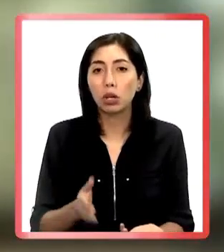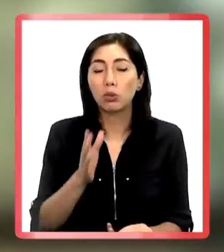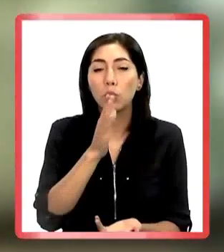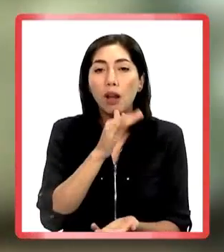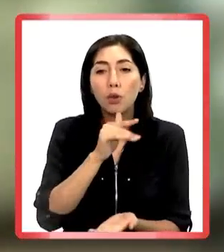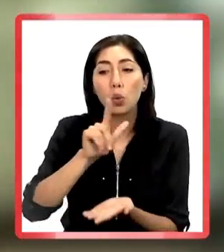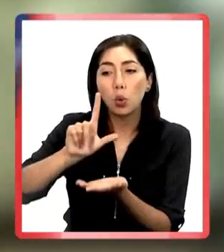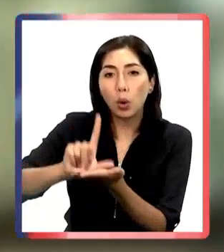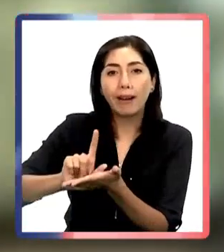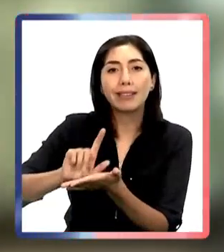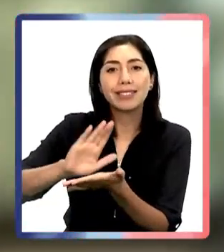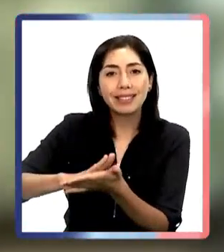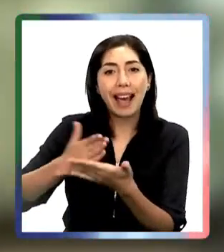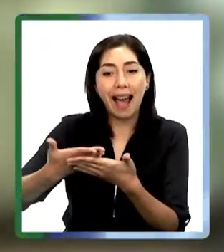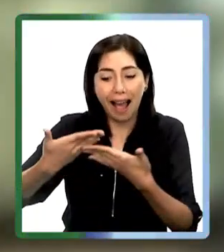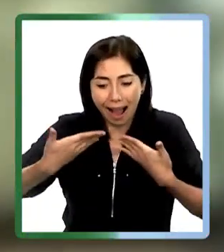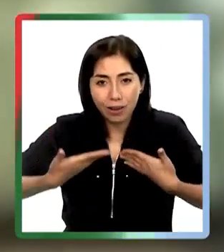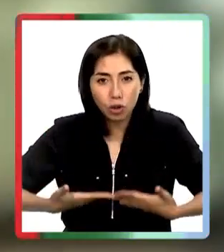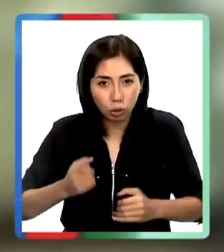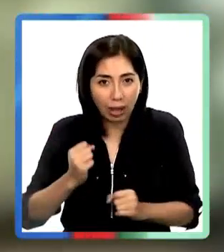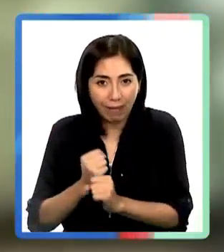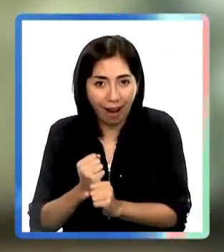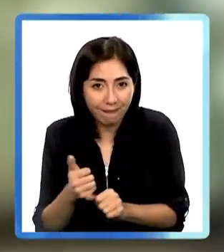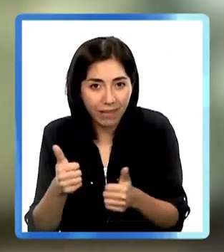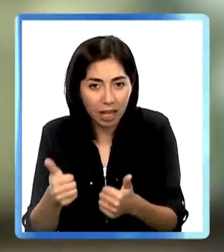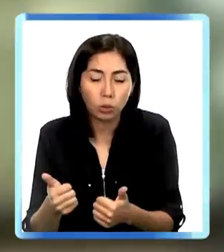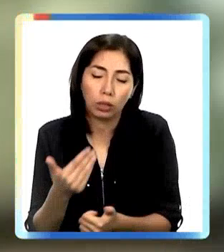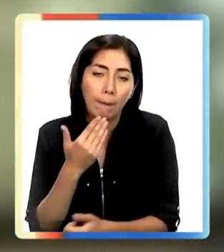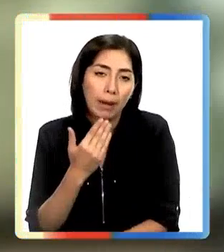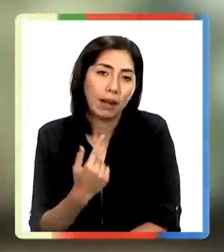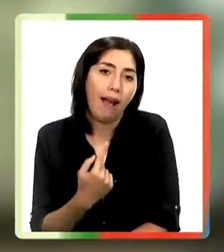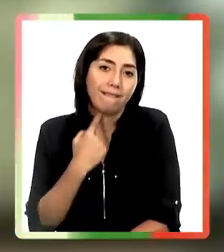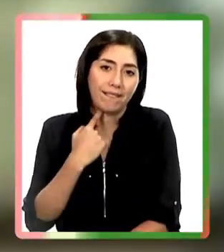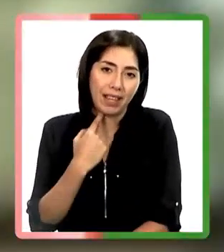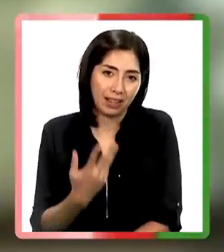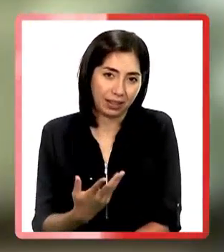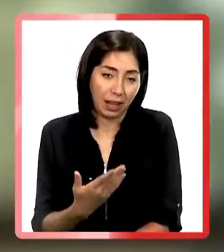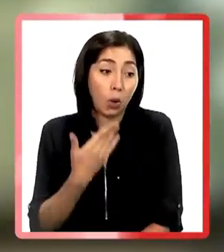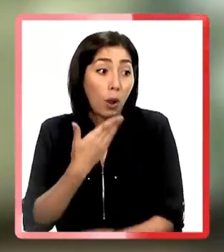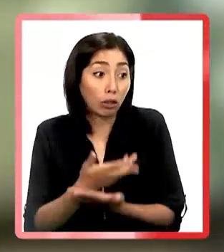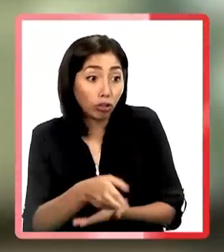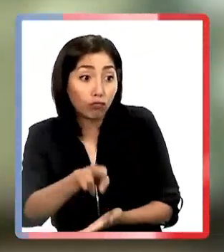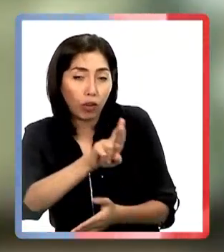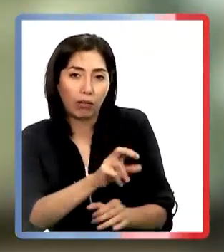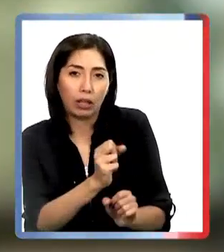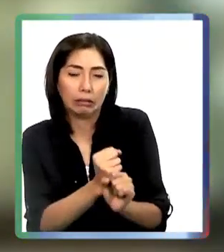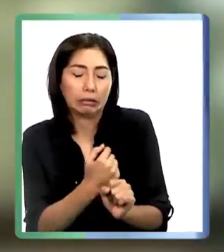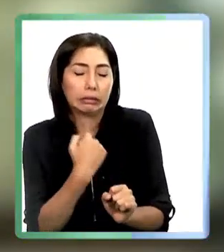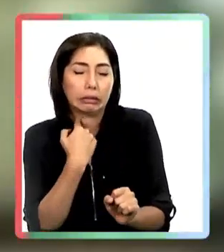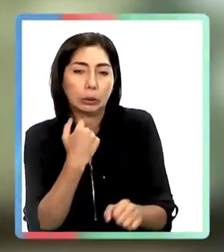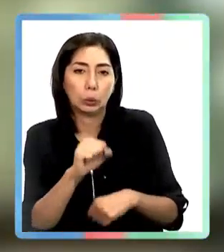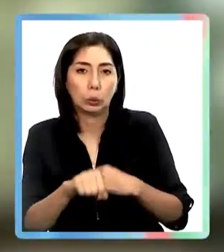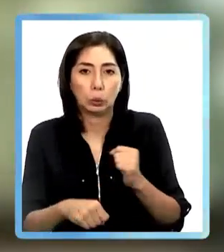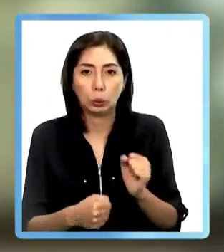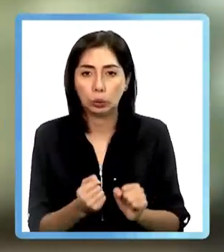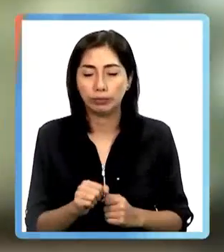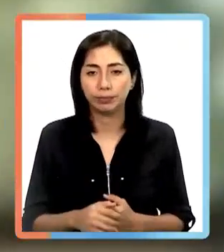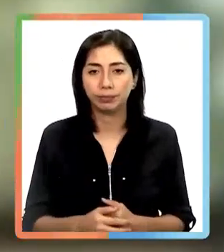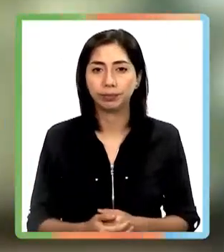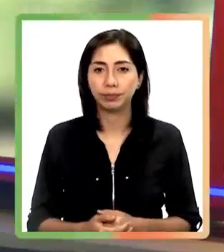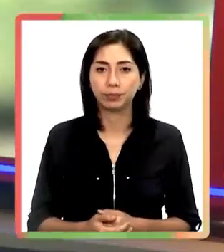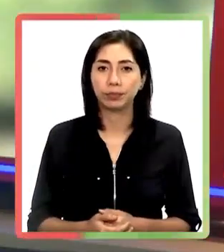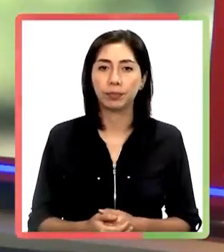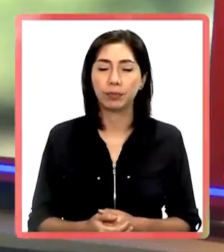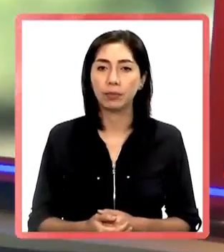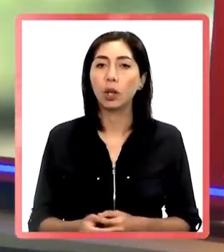un espacio sano para poder trabajar también afectan al retorno o también afectan a la vida cotidiana dentro del